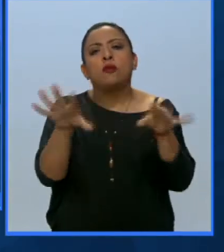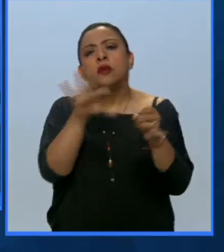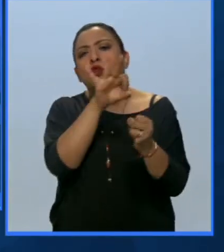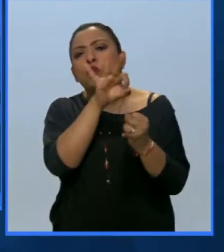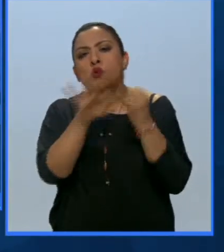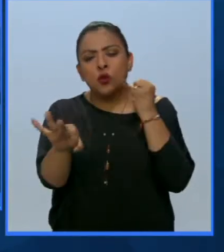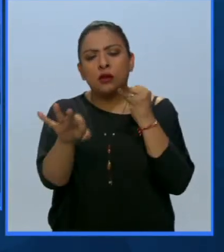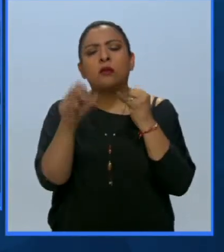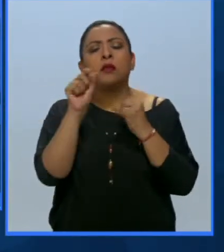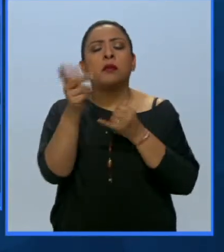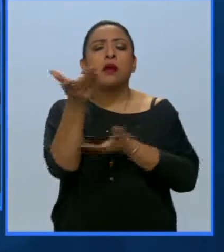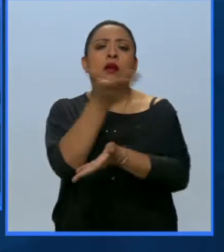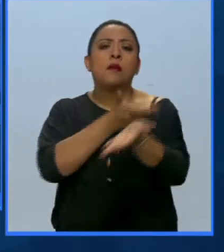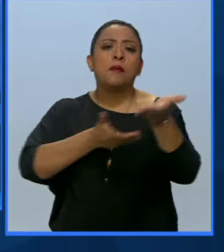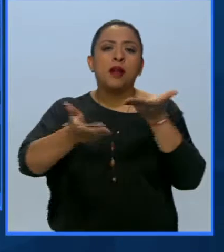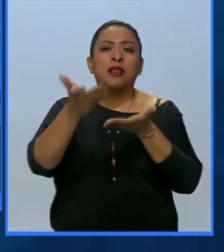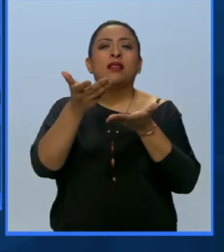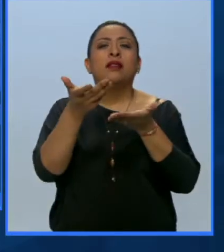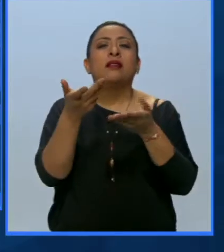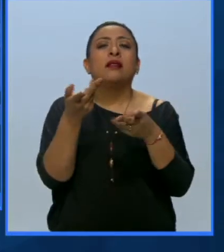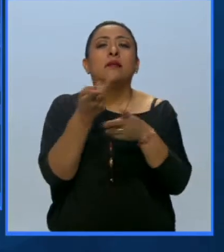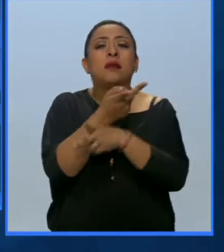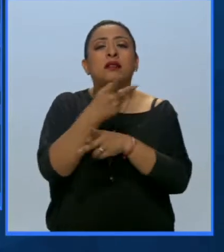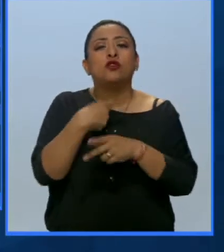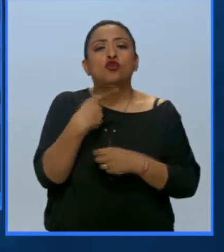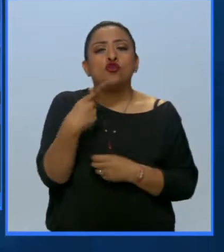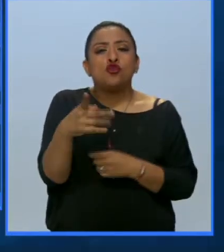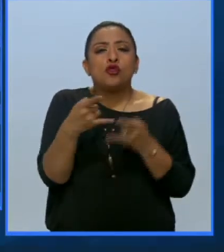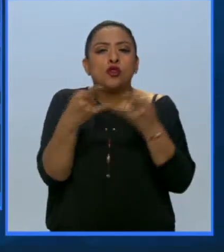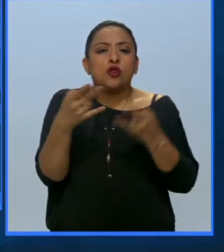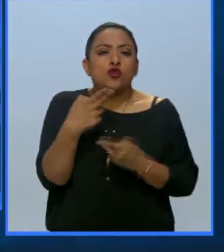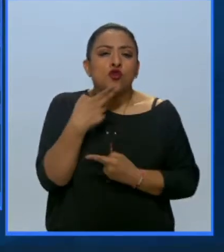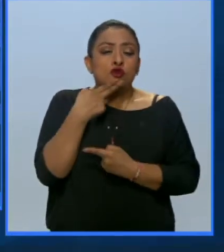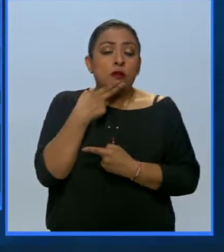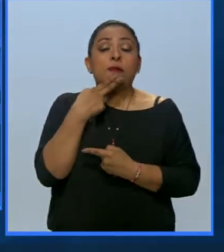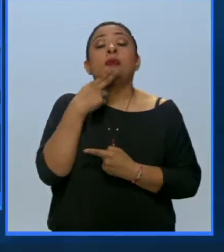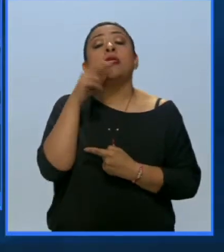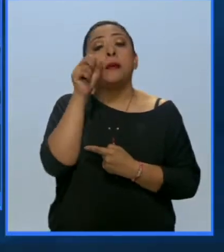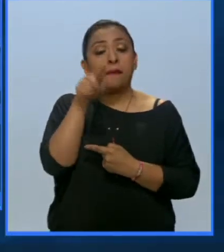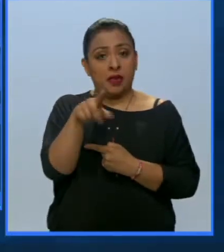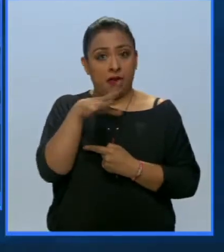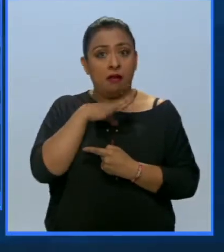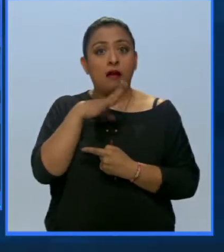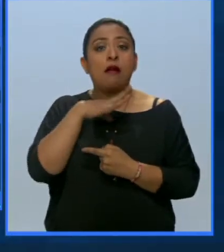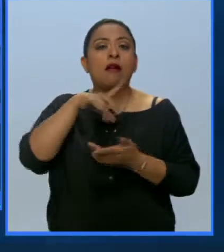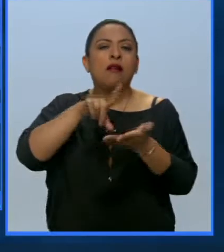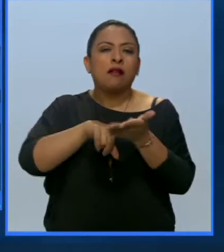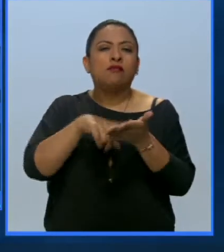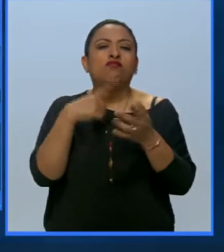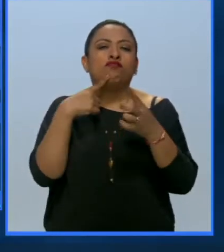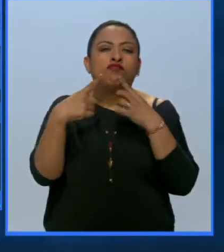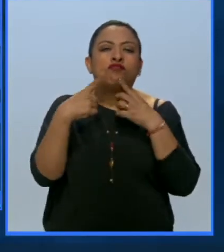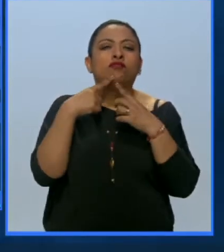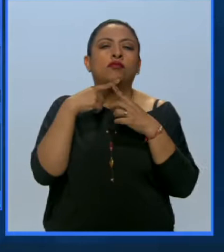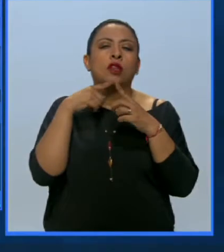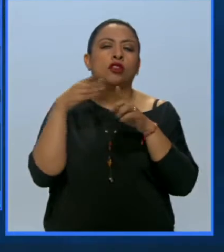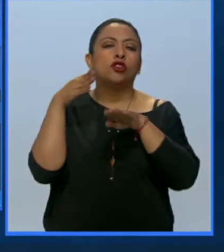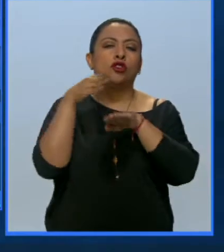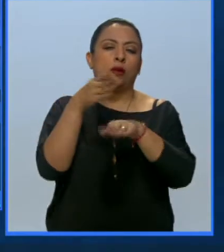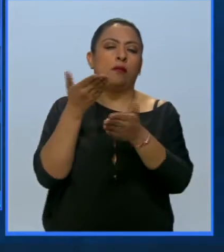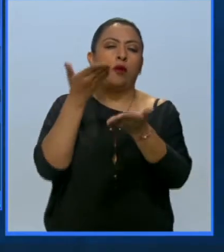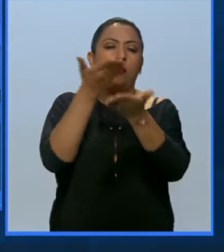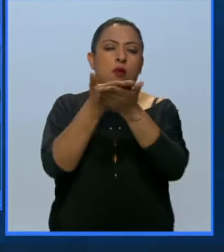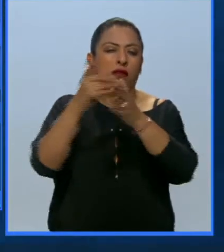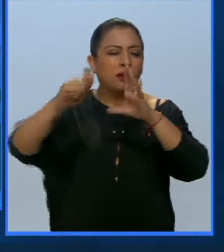informaciones. Vamos a compartir con ustedes también el estado que guarda el patrimonio cultural. Y además estaremos platicando de una propuesta cinematográfica